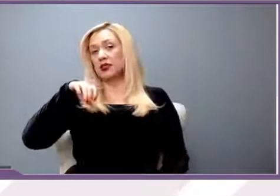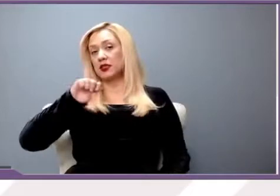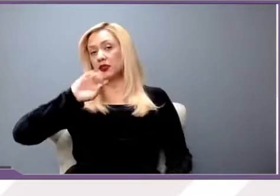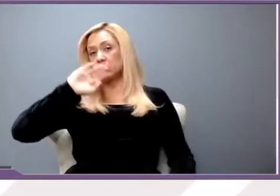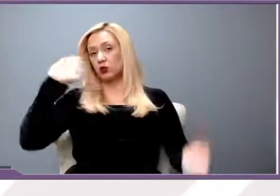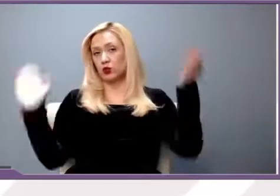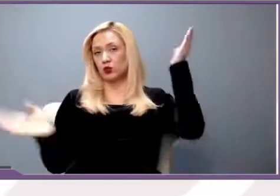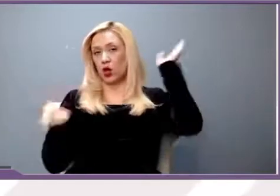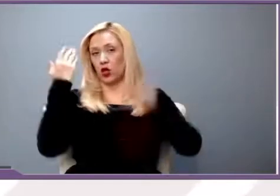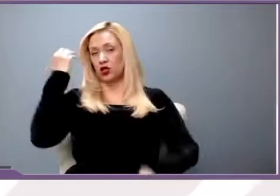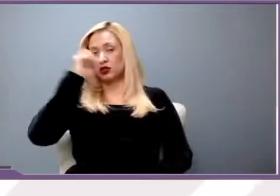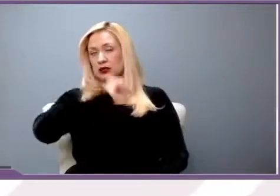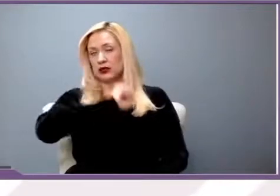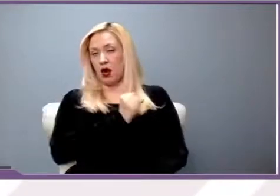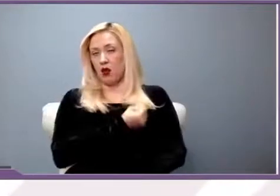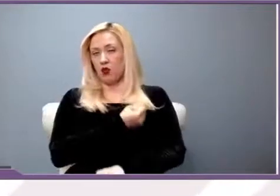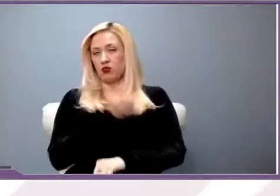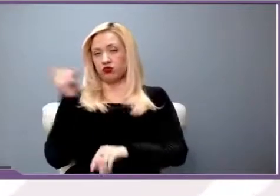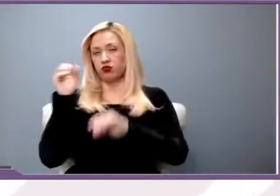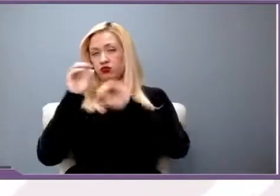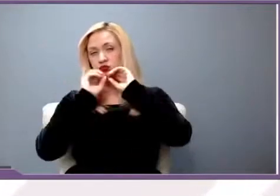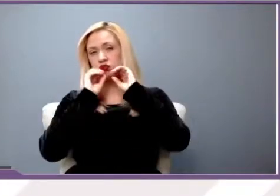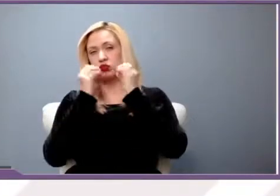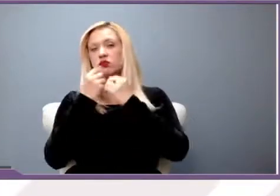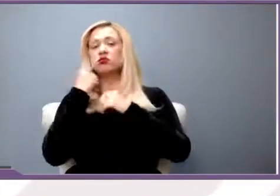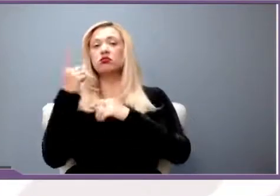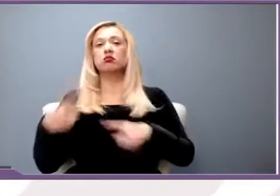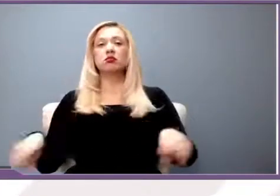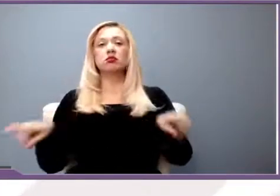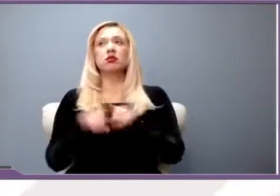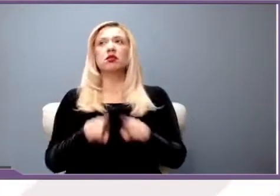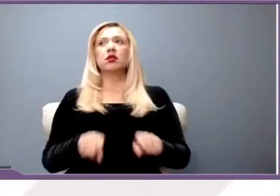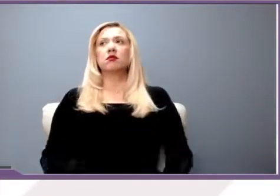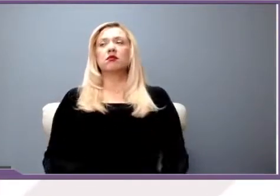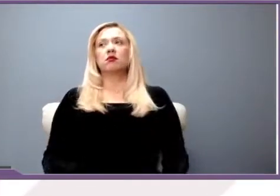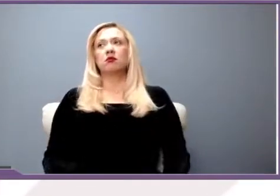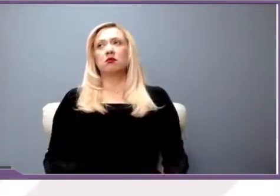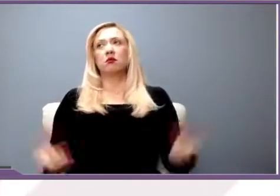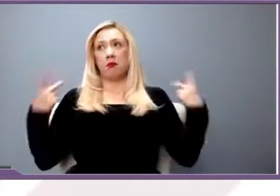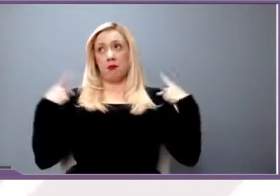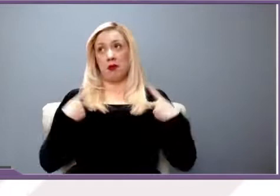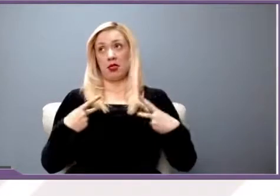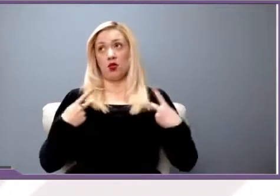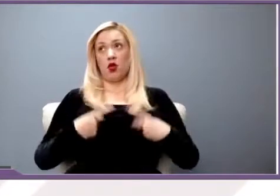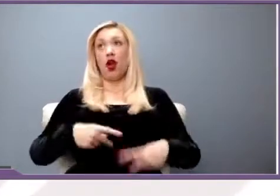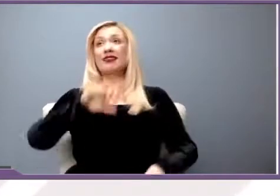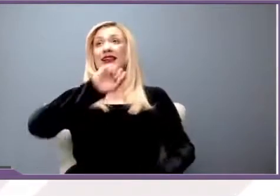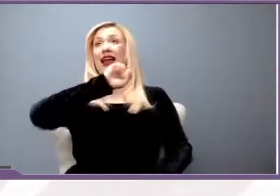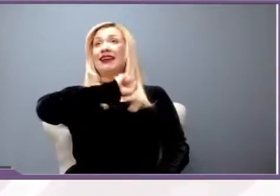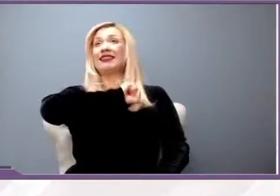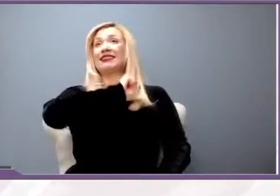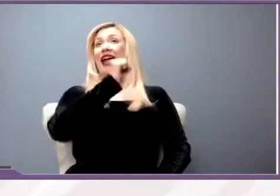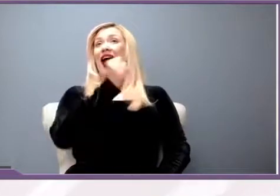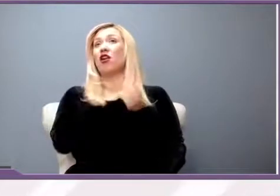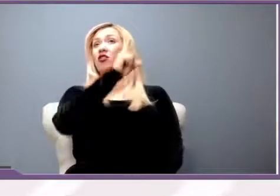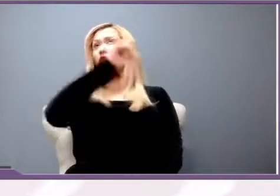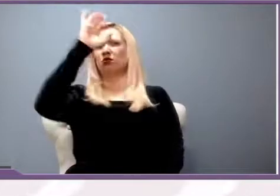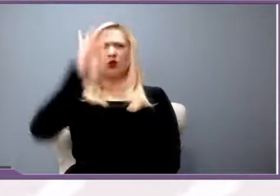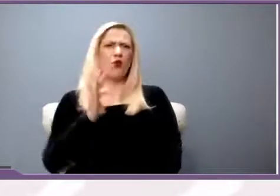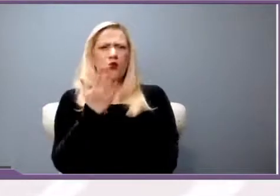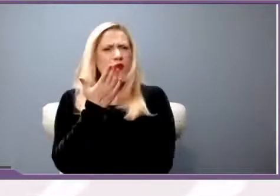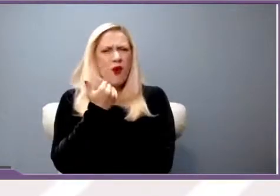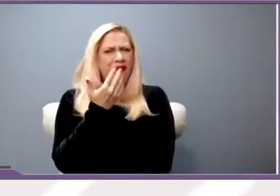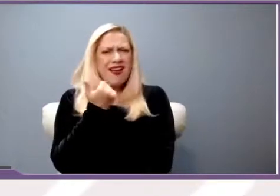plantea, pues en realidad no habría personas que pudieran catalogarse como saludables o sanas, ¿no? Porque no tiene que